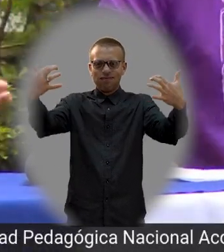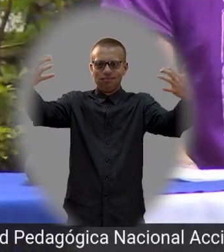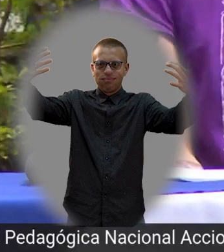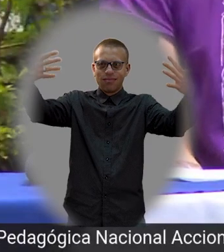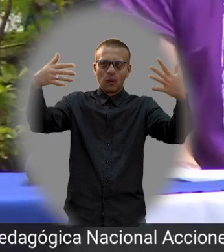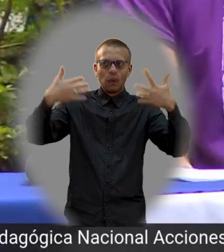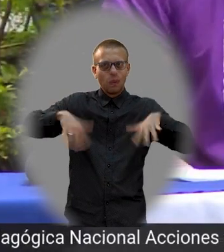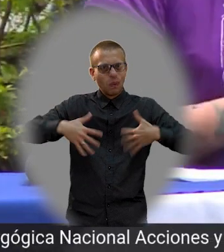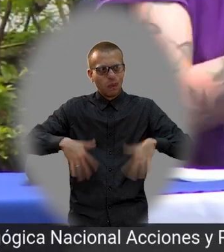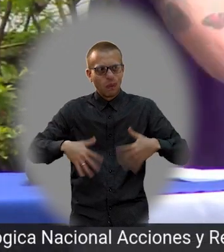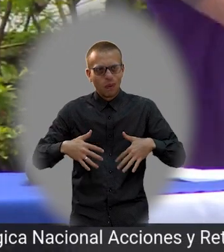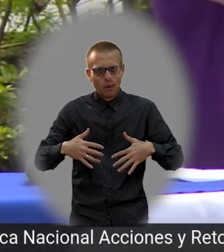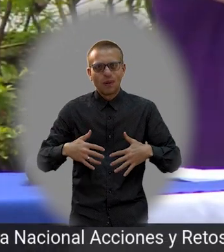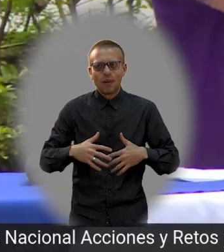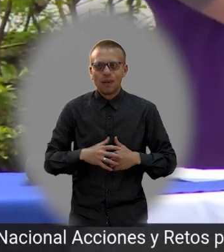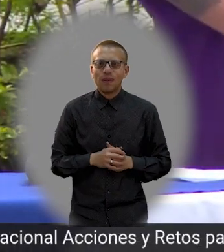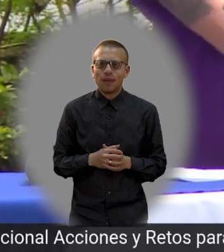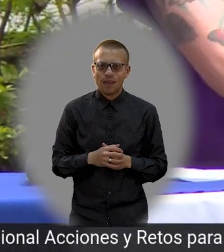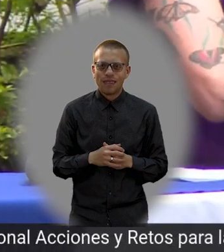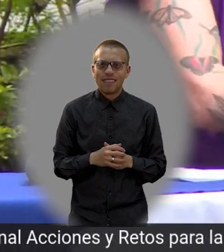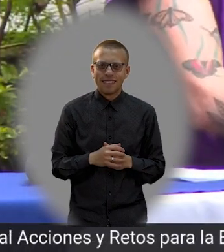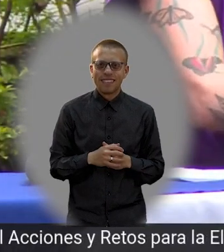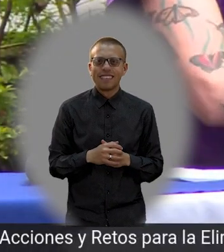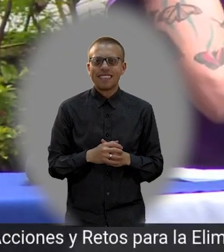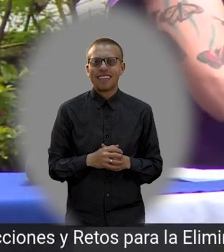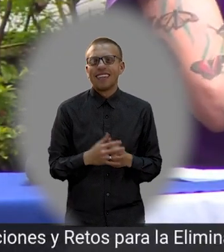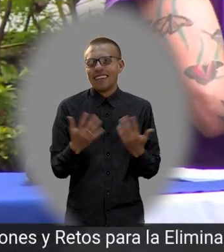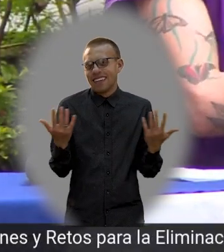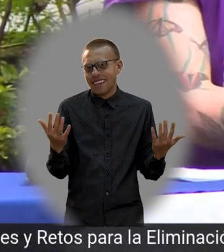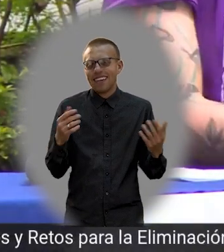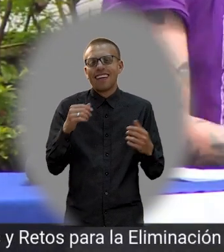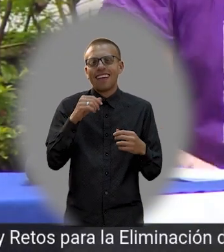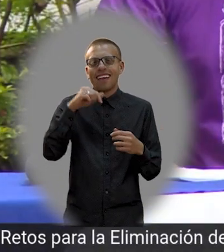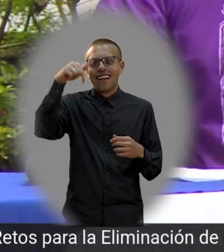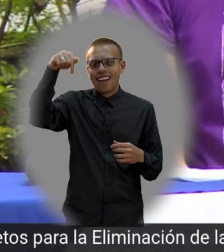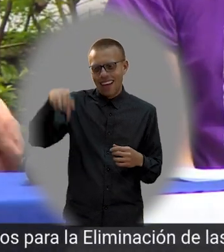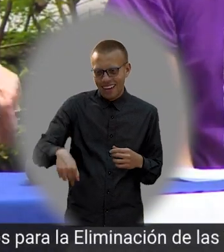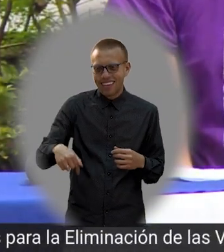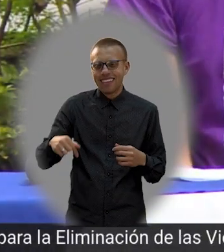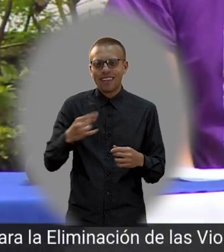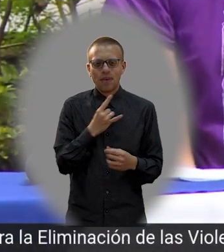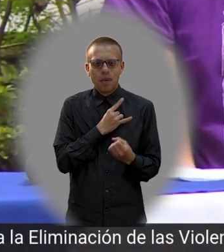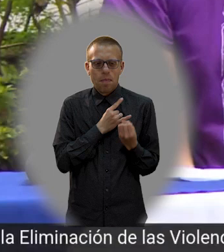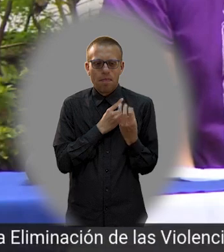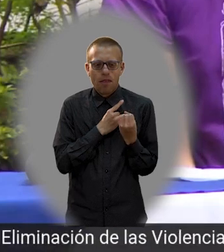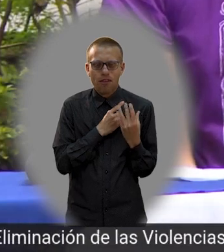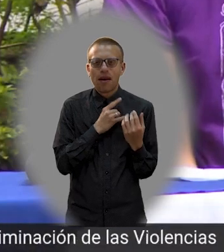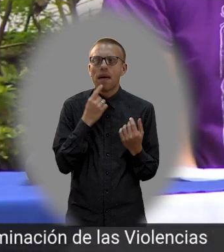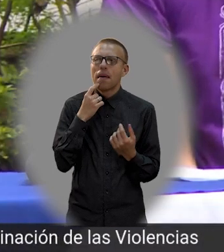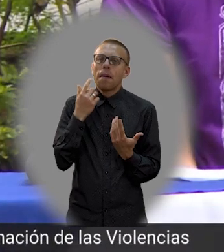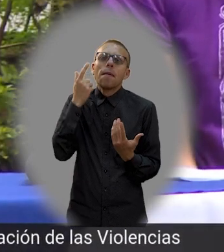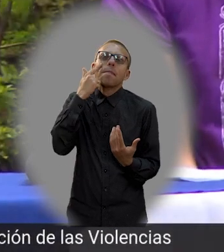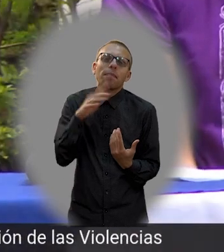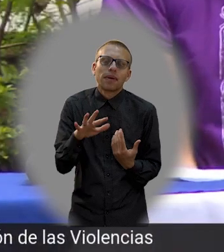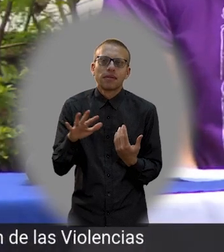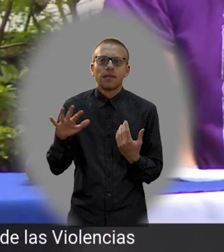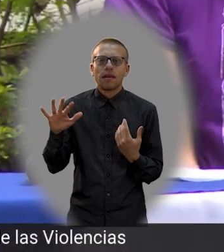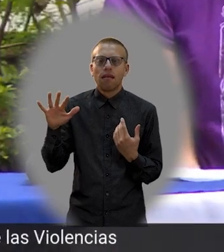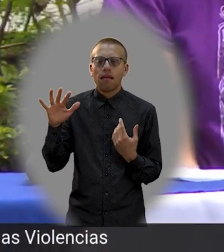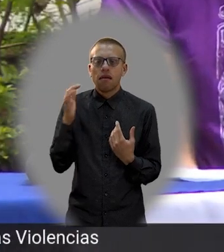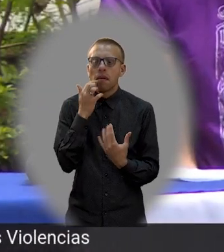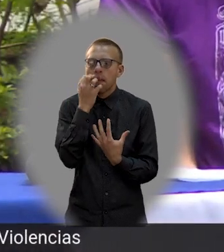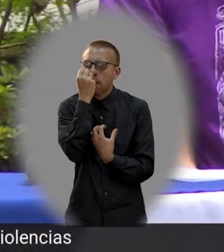las paredes hablan, decían en el 68, y aquí nuestras paredes hablan en la pedagógica. Es un gusto estar aquí de todas